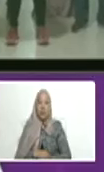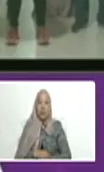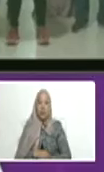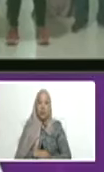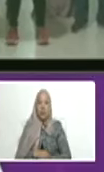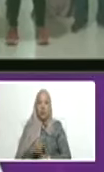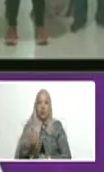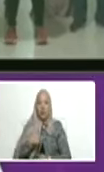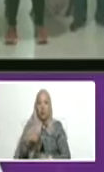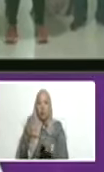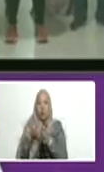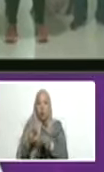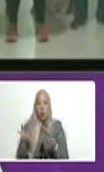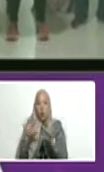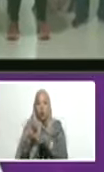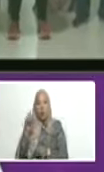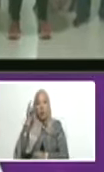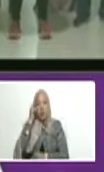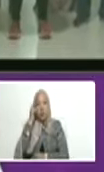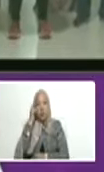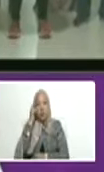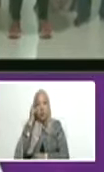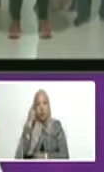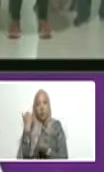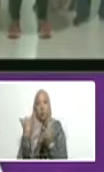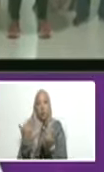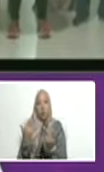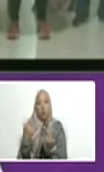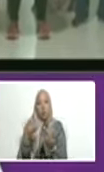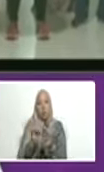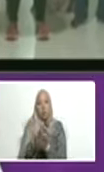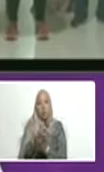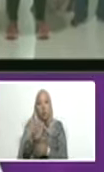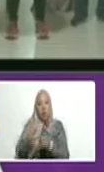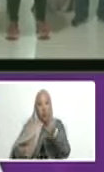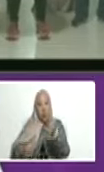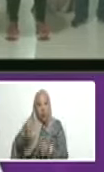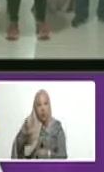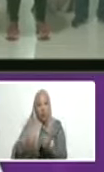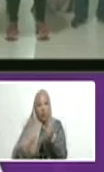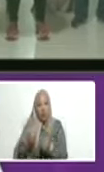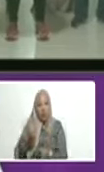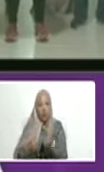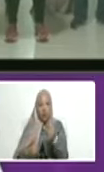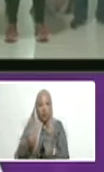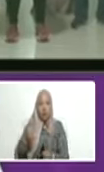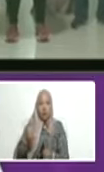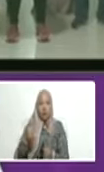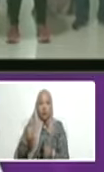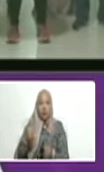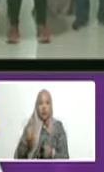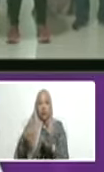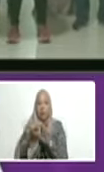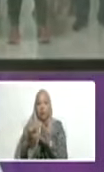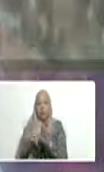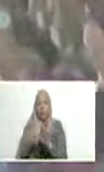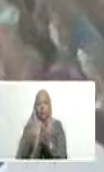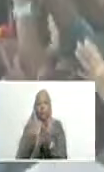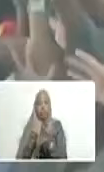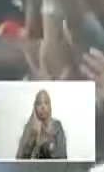Yo estuve contando ese día. Llegó un momento que me salí del carro, ¿no? Violando todas las medidas de